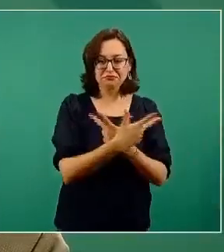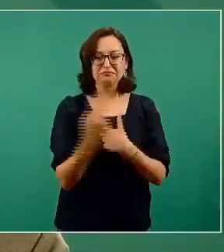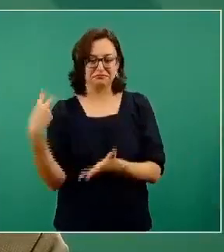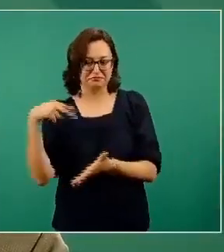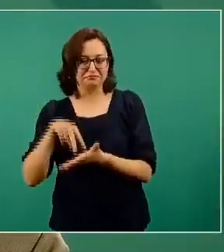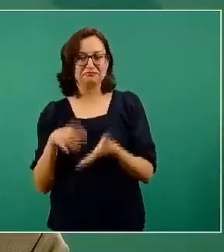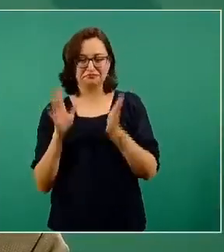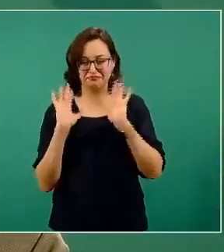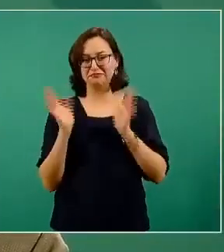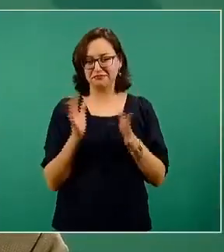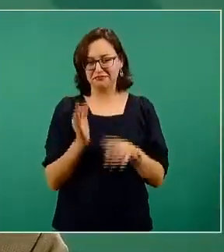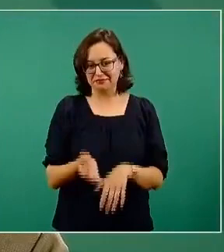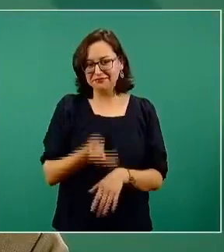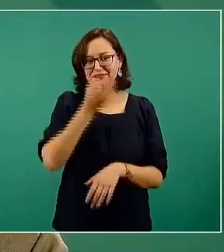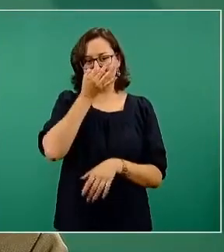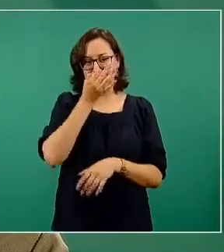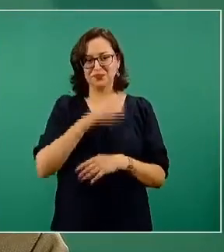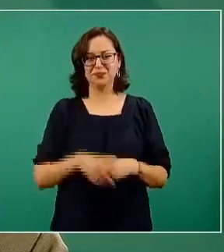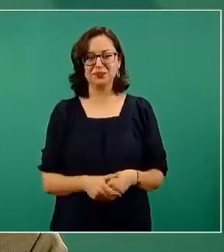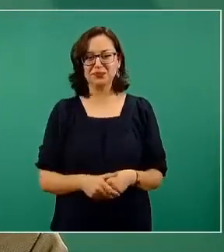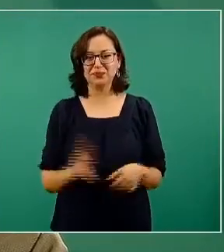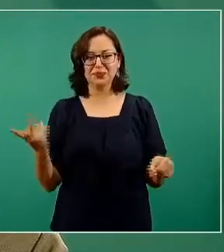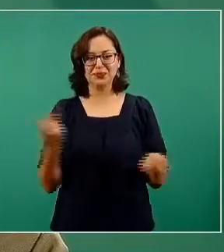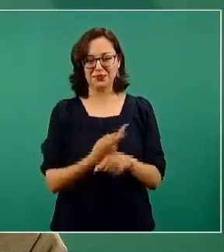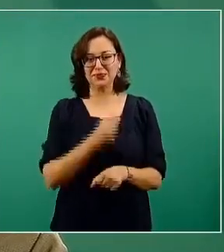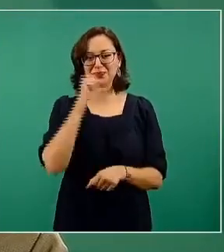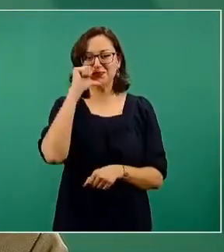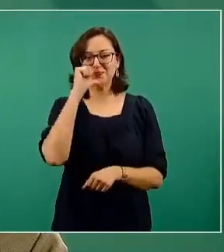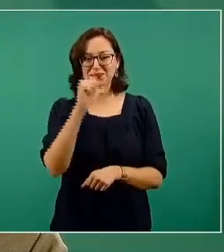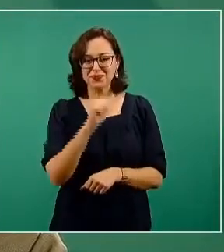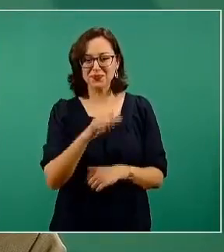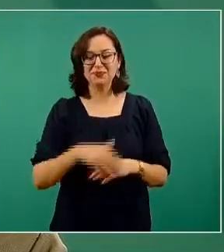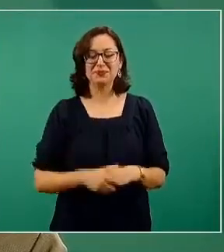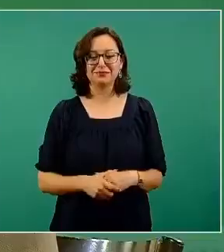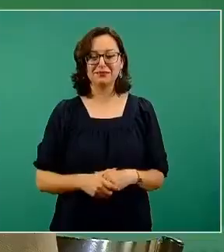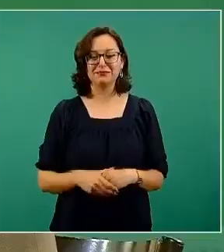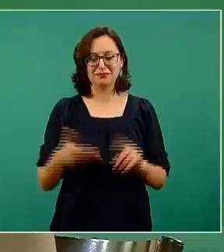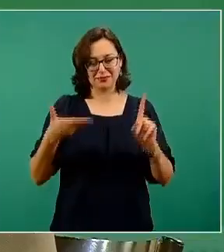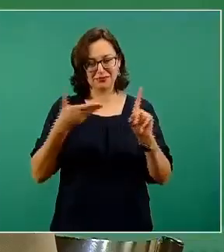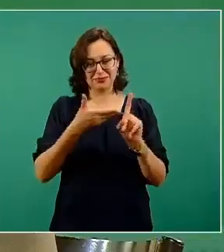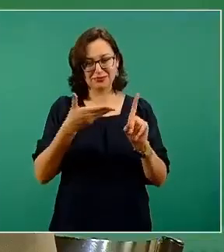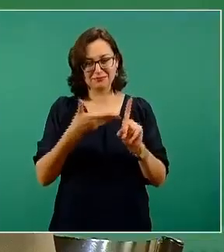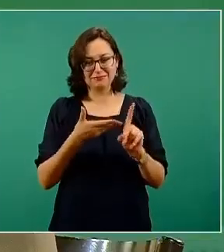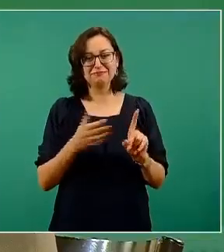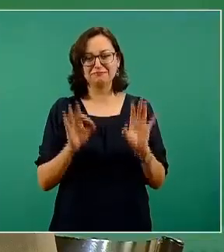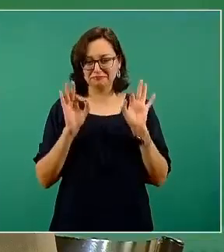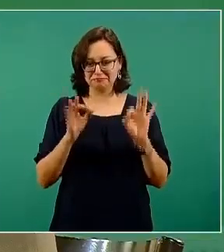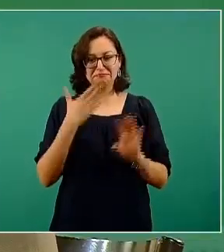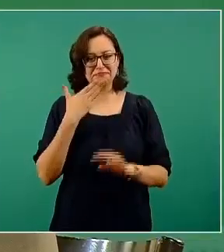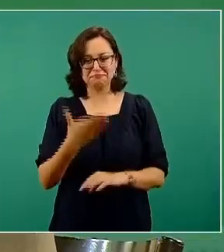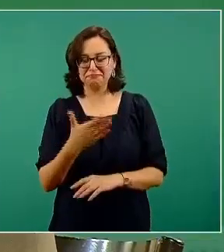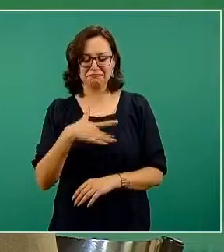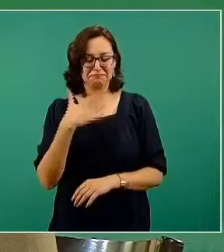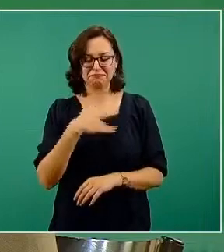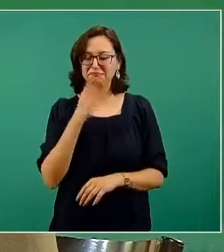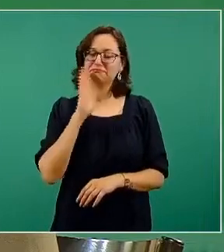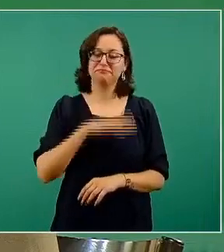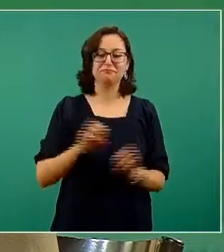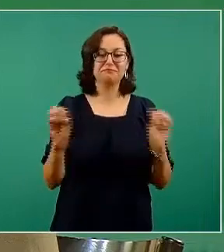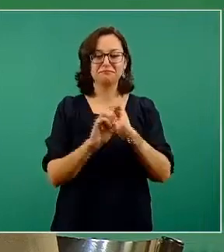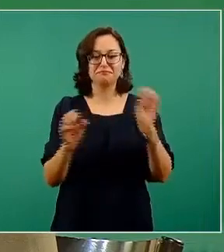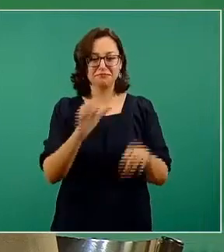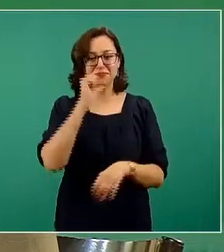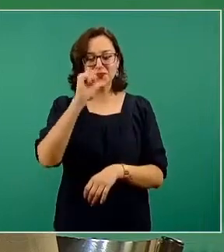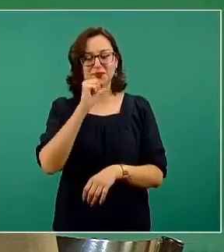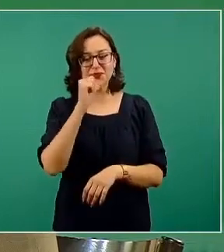como presenciales, ¿no? Esto no pasará de estos días, entonces, pero está totalmente asintomático y sin ninguna molestia y